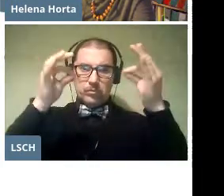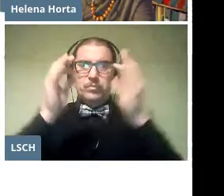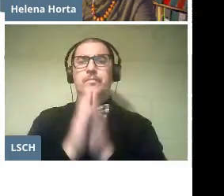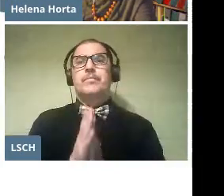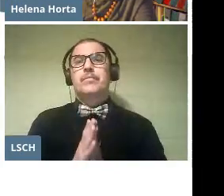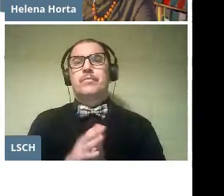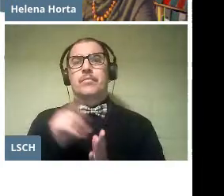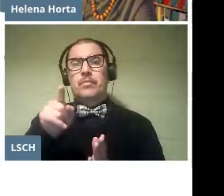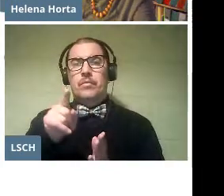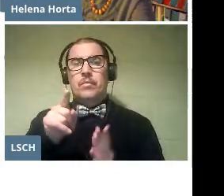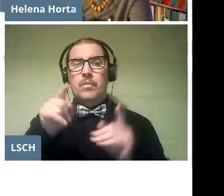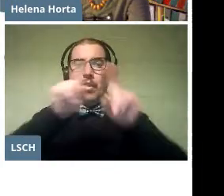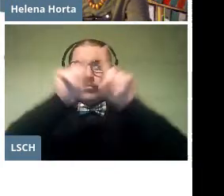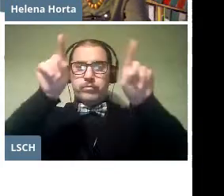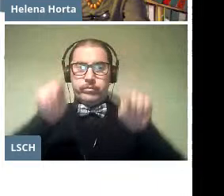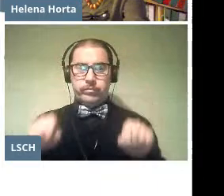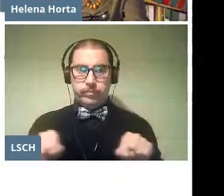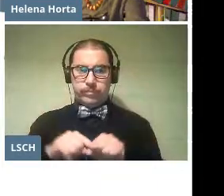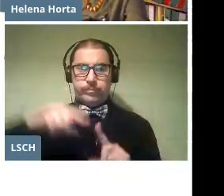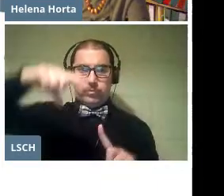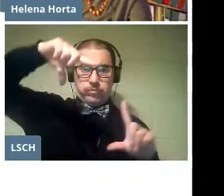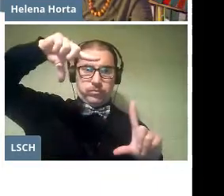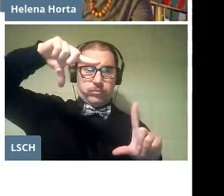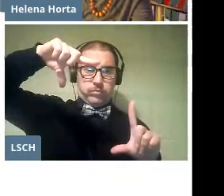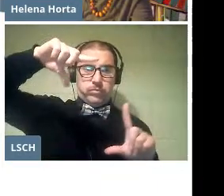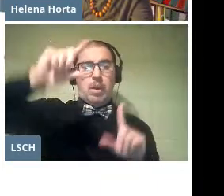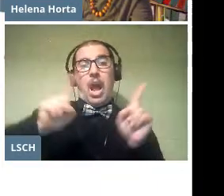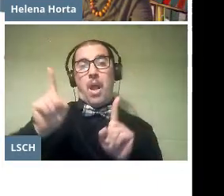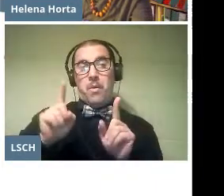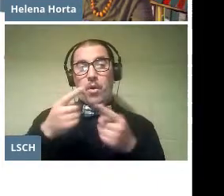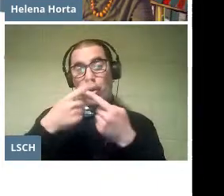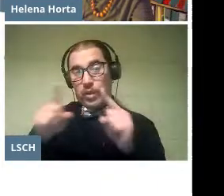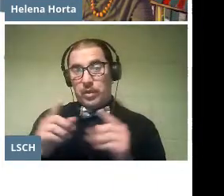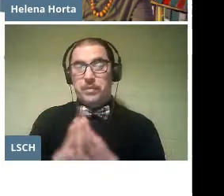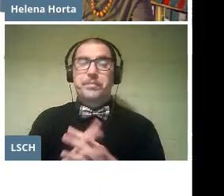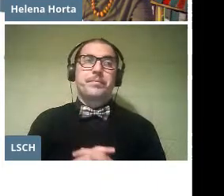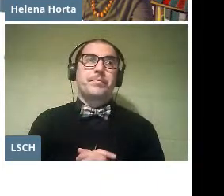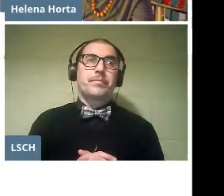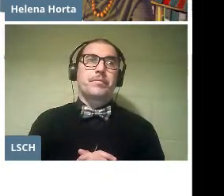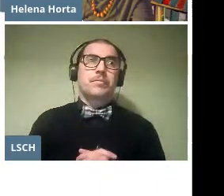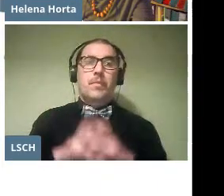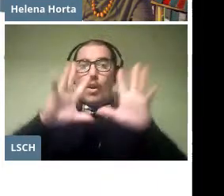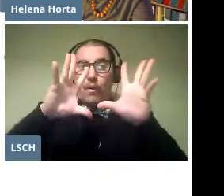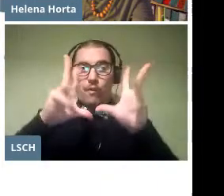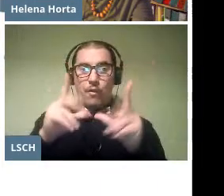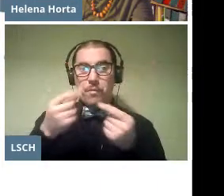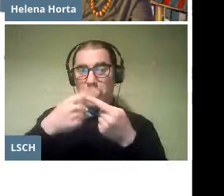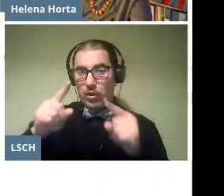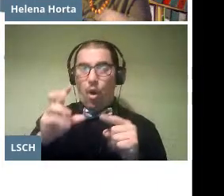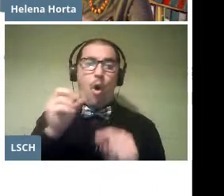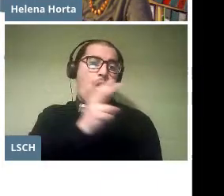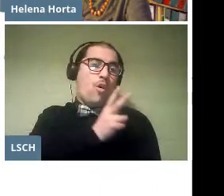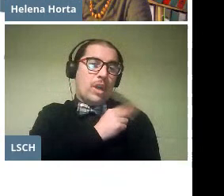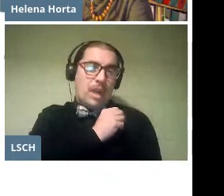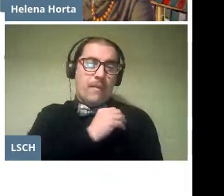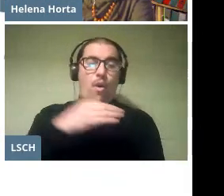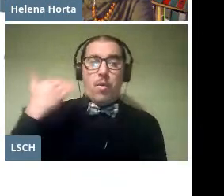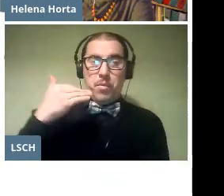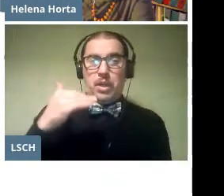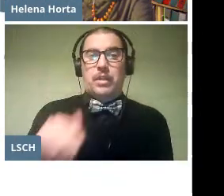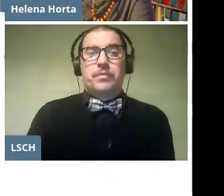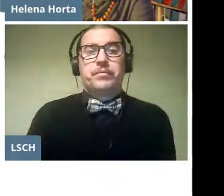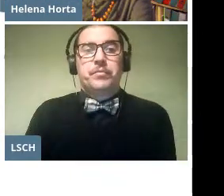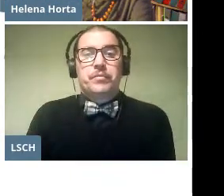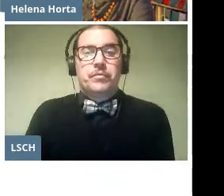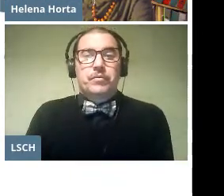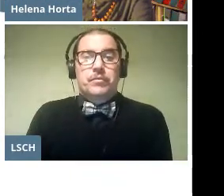el formato rectangular, pero en algunas ocasiones especiales de jefes étnicos o personajes de alto rango